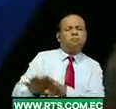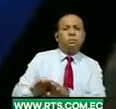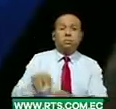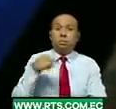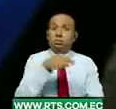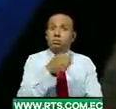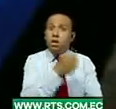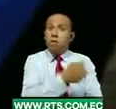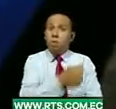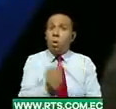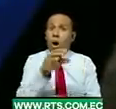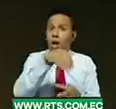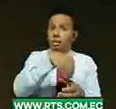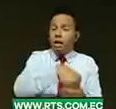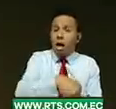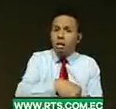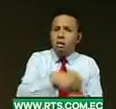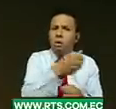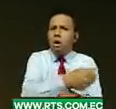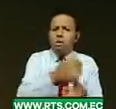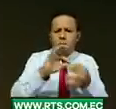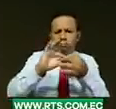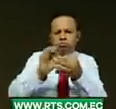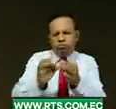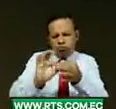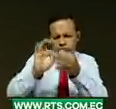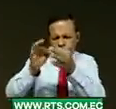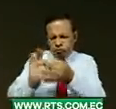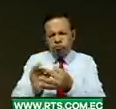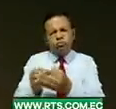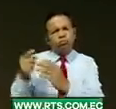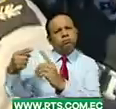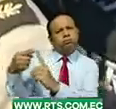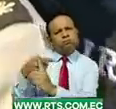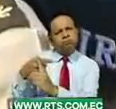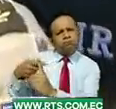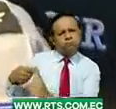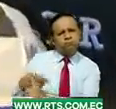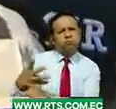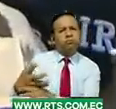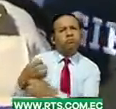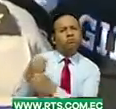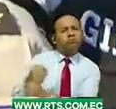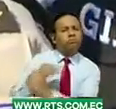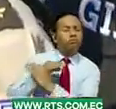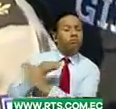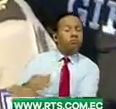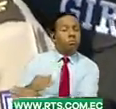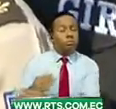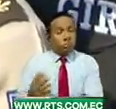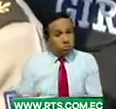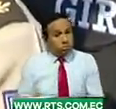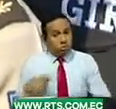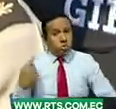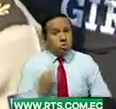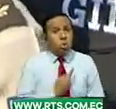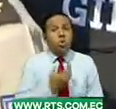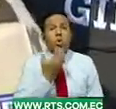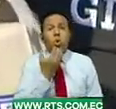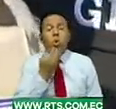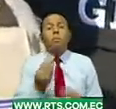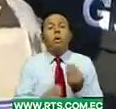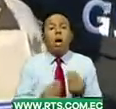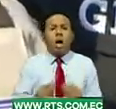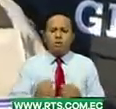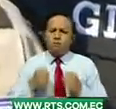Han construido, tienen el tiempo suficiente para hacerlo. Tenemos que, con nuestra unidad de explosivos, tratar de ingresar